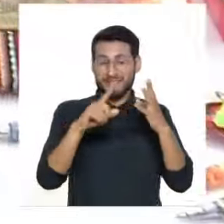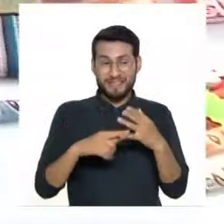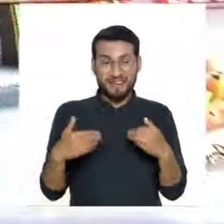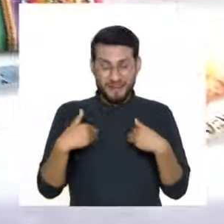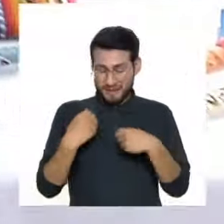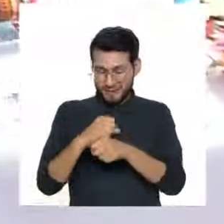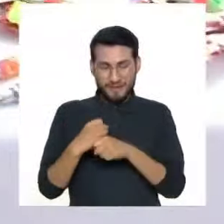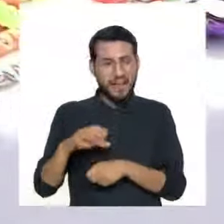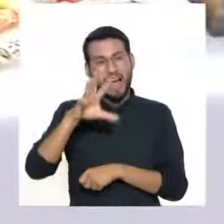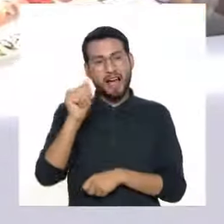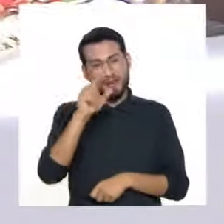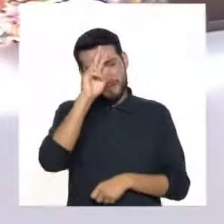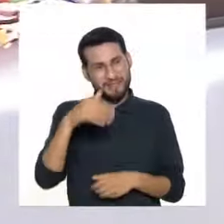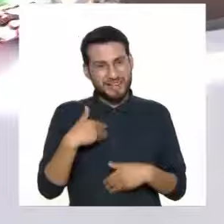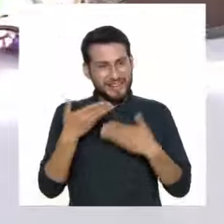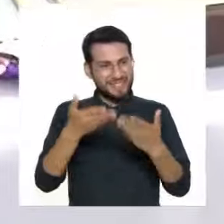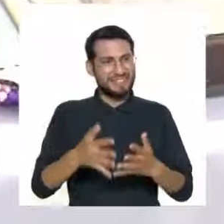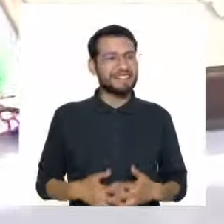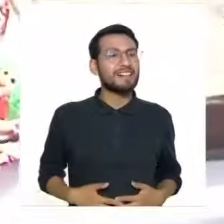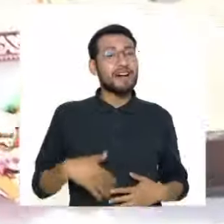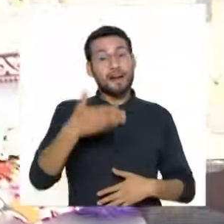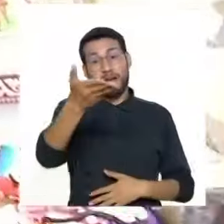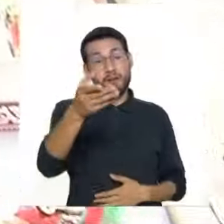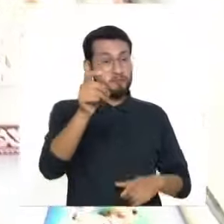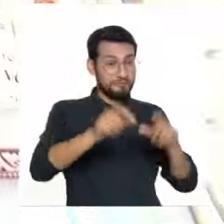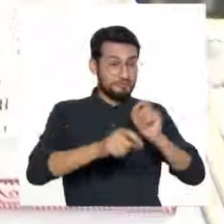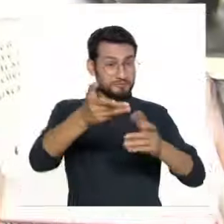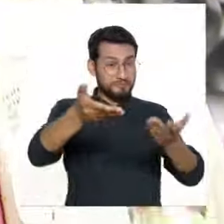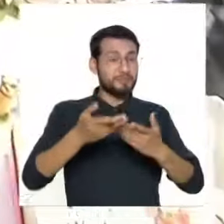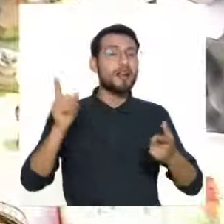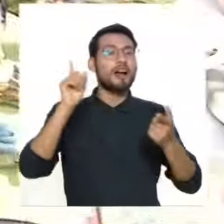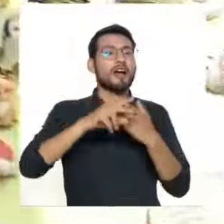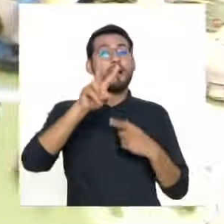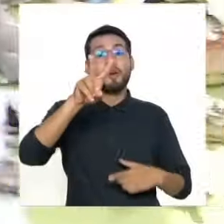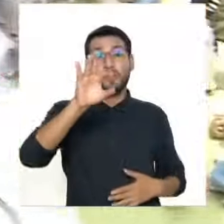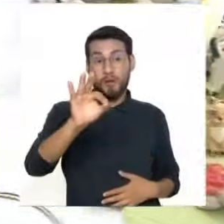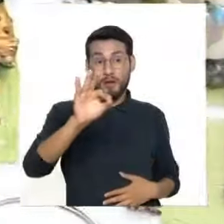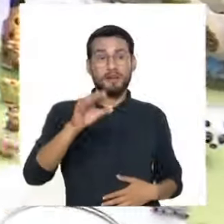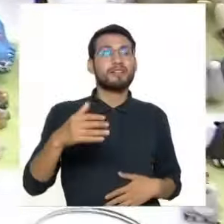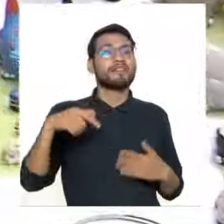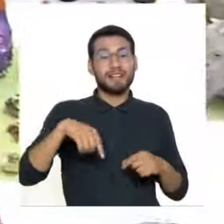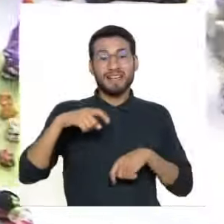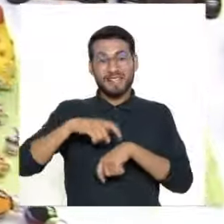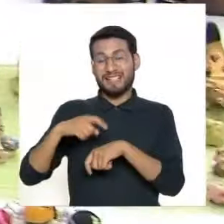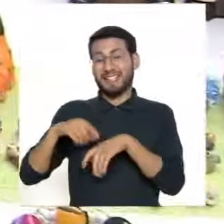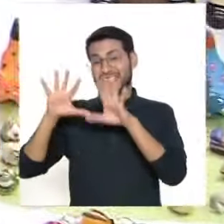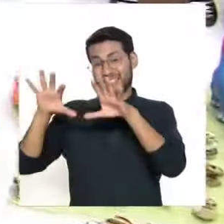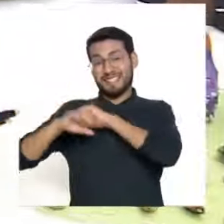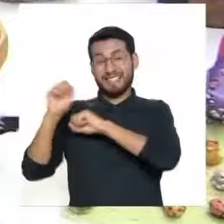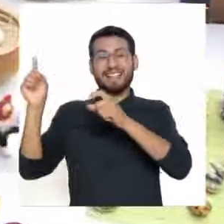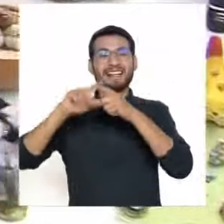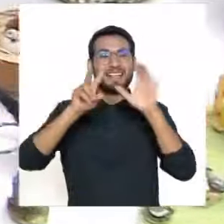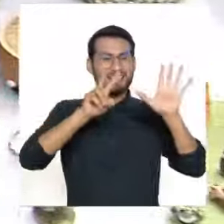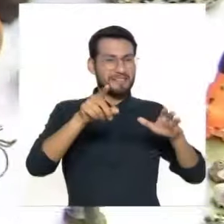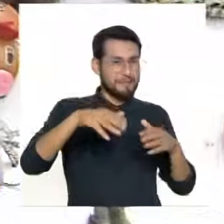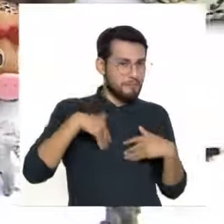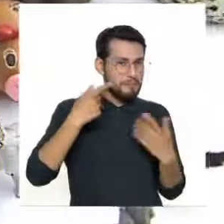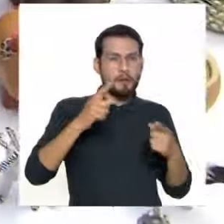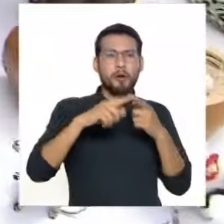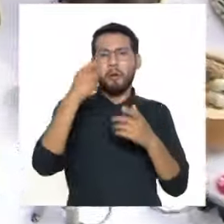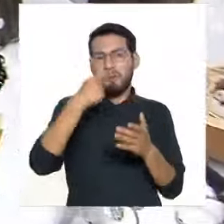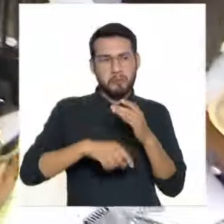afroperuanos para ofrecer invitamos al público estamos hasta el día 29 desde las 10 hasta las 7 pueden ver